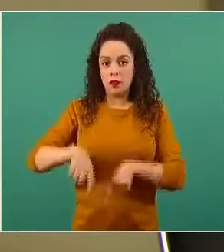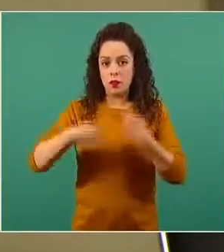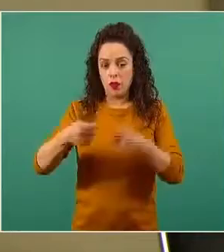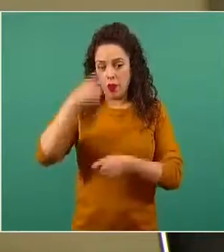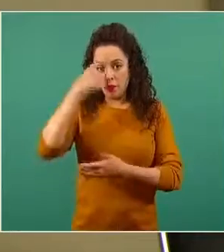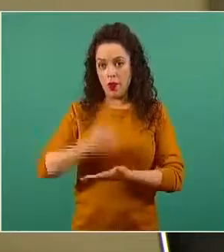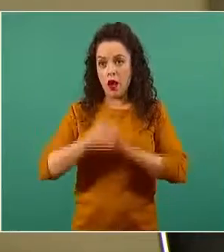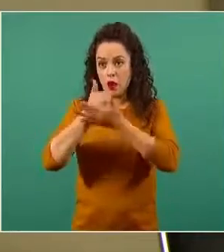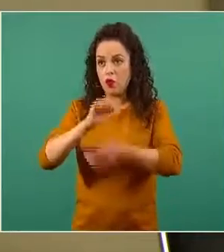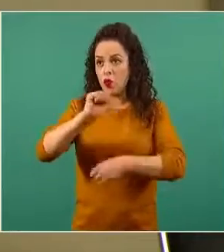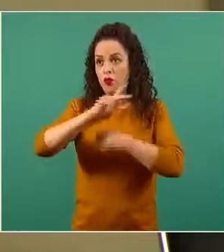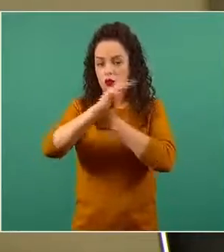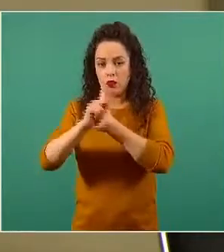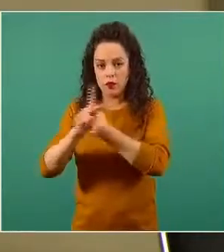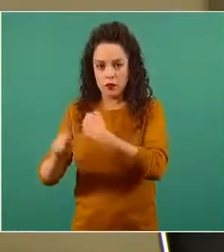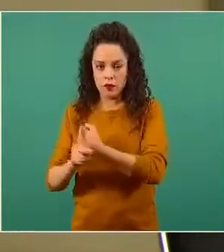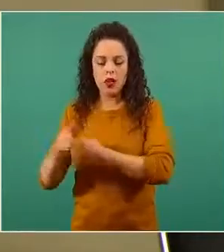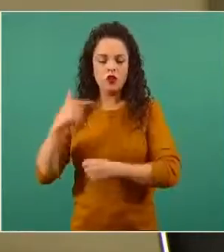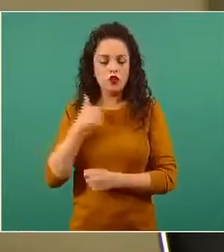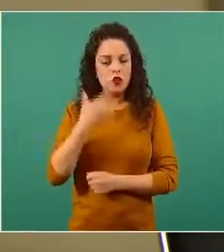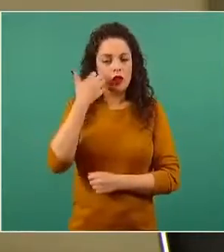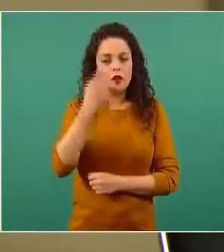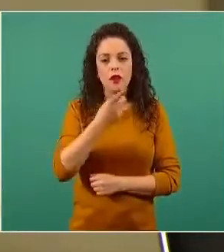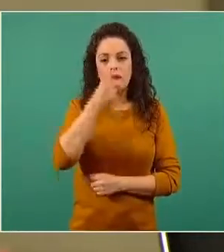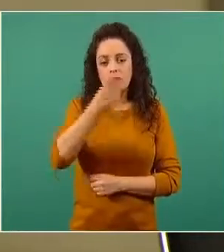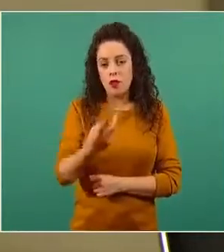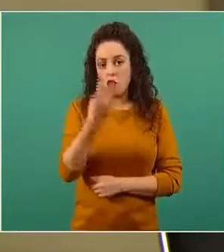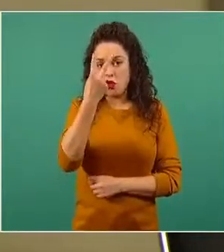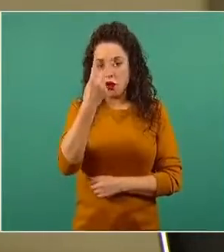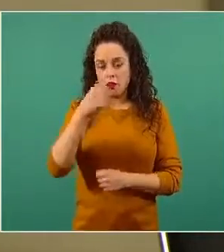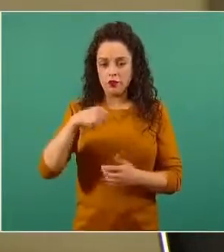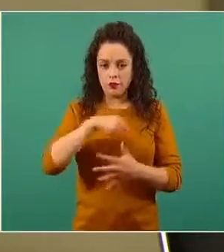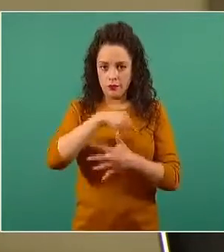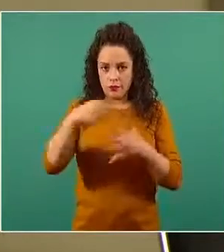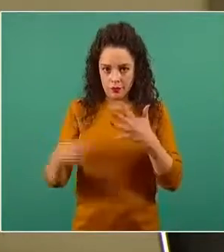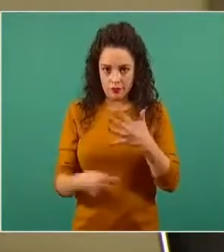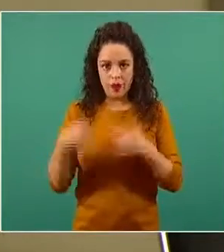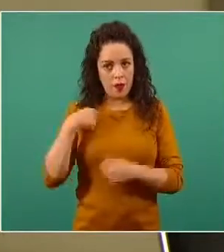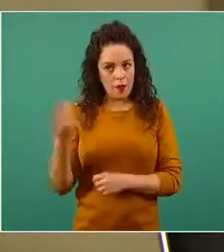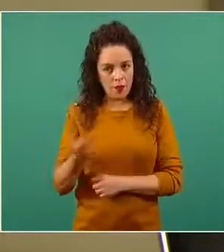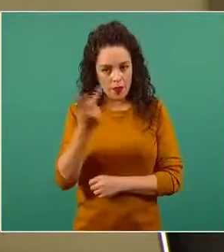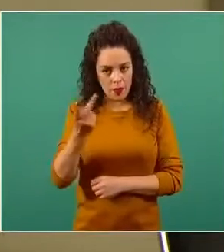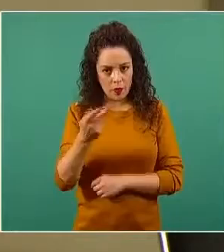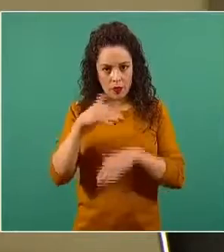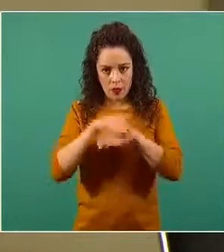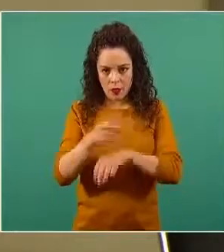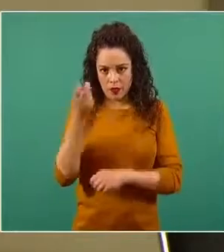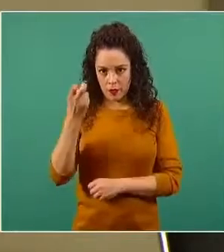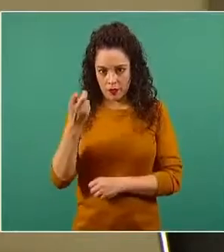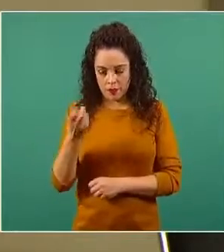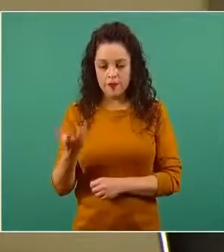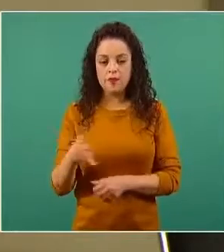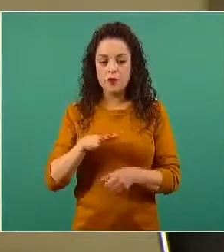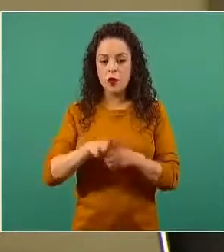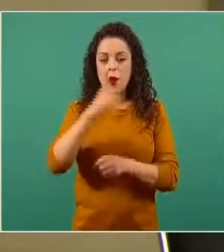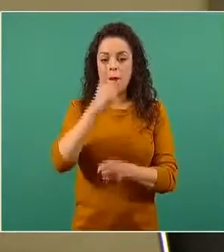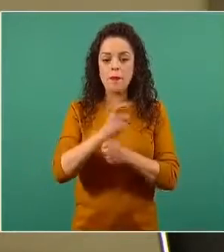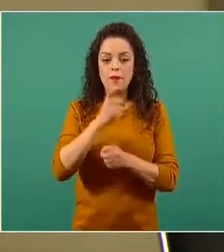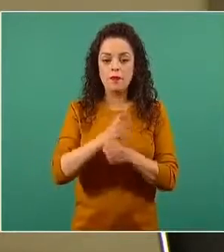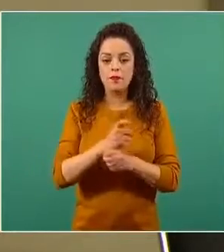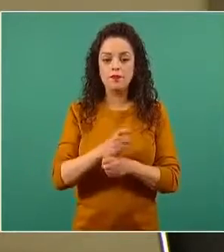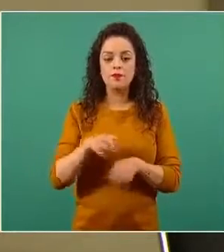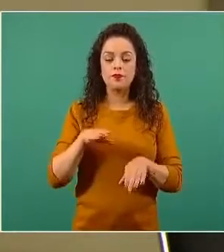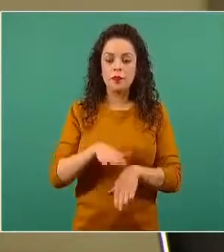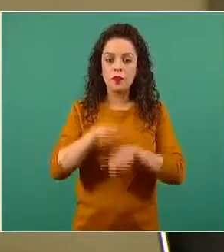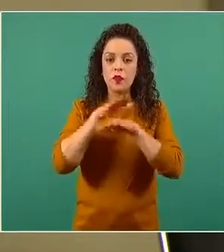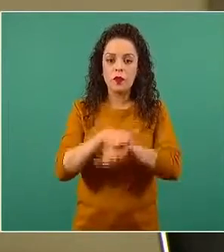países. Yo me quiero referir a 2 de estos puntos y preguntar sobre ellos. El primero es en relación a